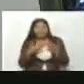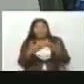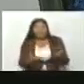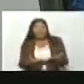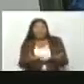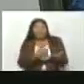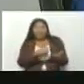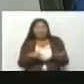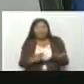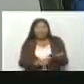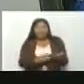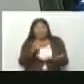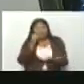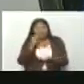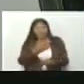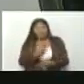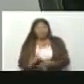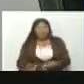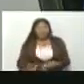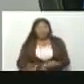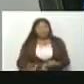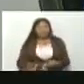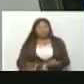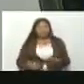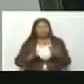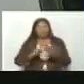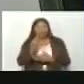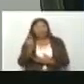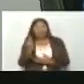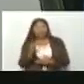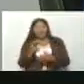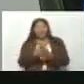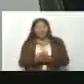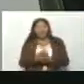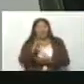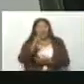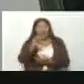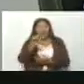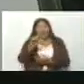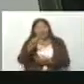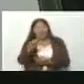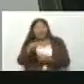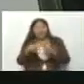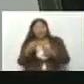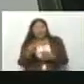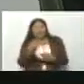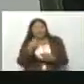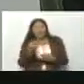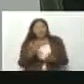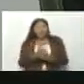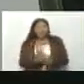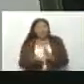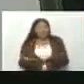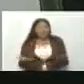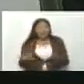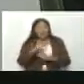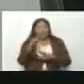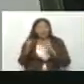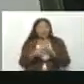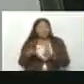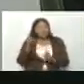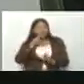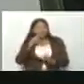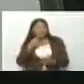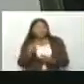entregada por nuestro hermano y camarada presidente de la federación, el camarada Will Rangel, pero mañana salen diciendo que eso es totalmente